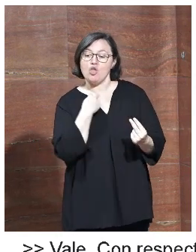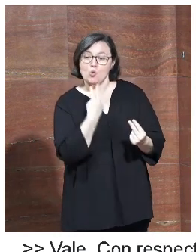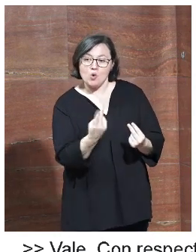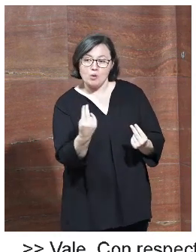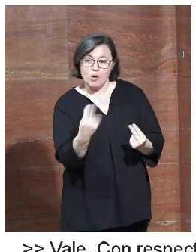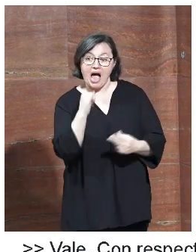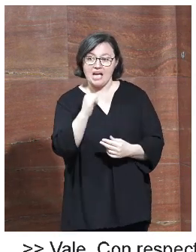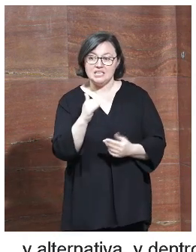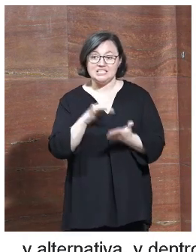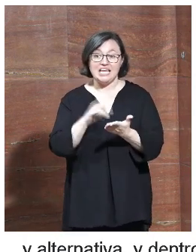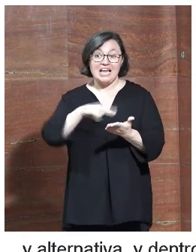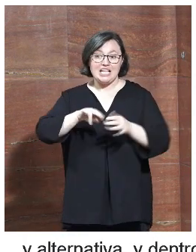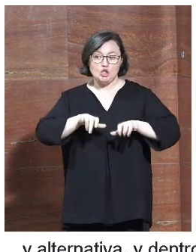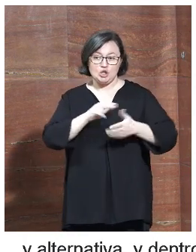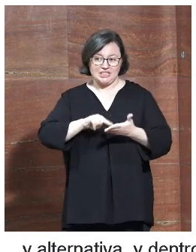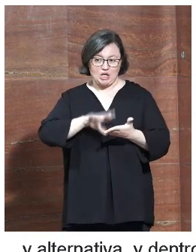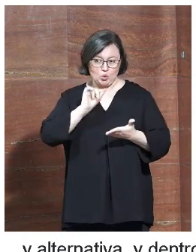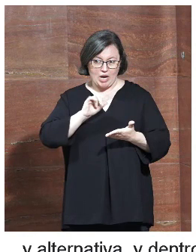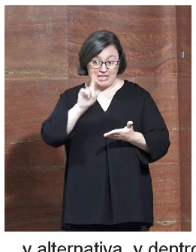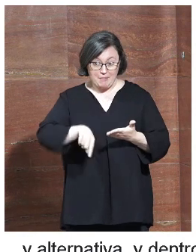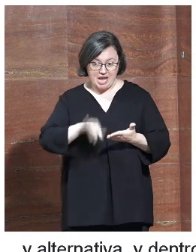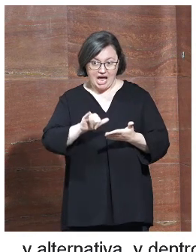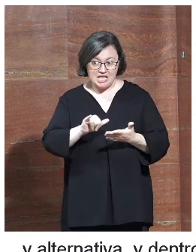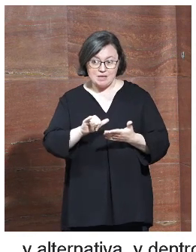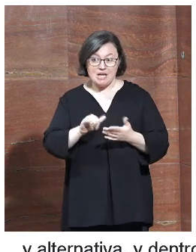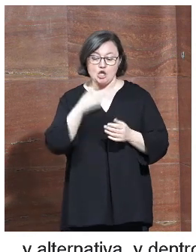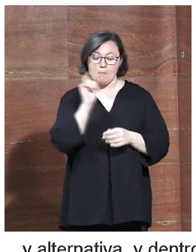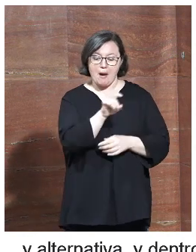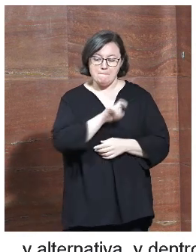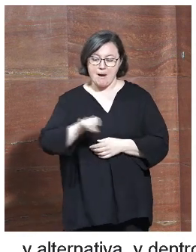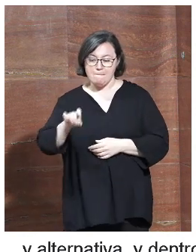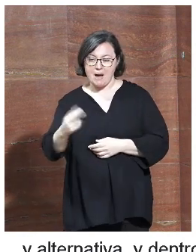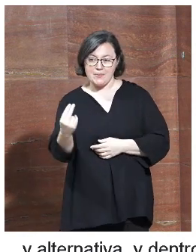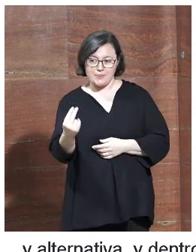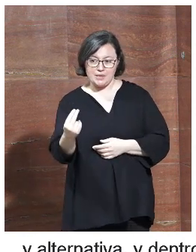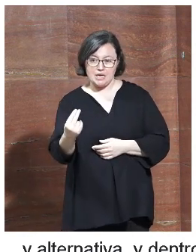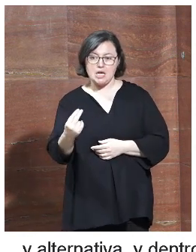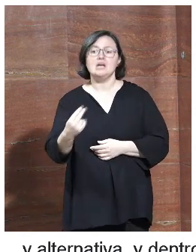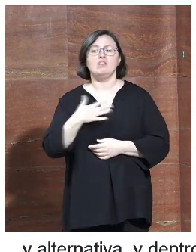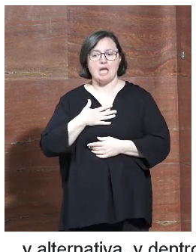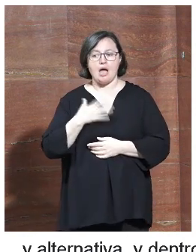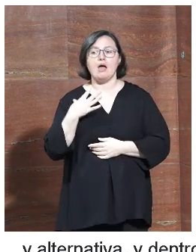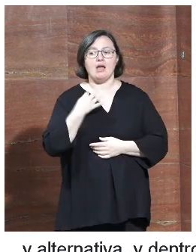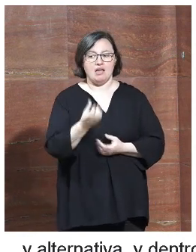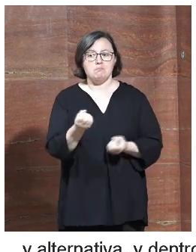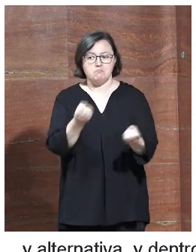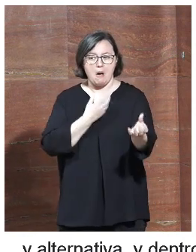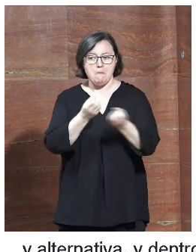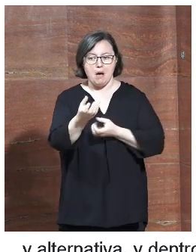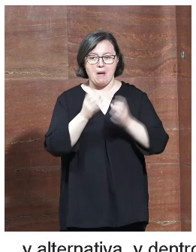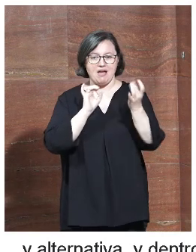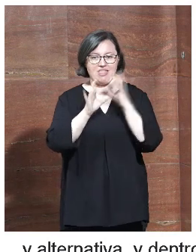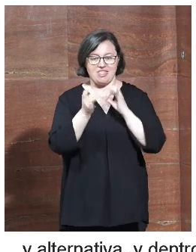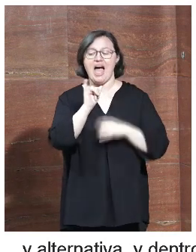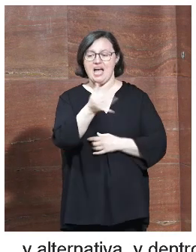o la utiliza con lectoescritura y tiene posibilidad de señalizar, ahí es más fácil que te traslade la información. El problema